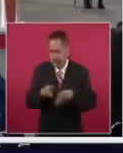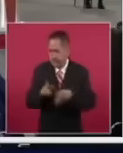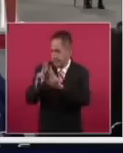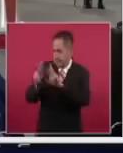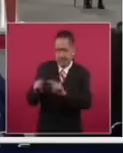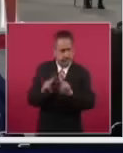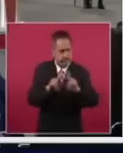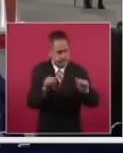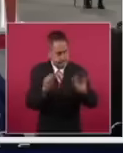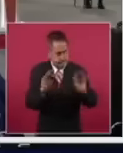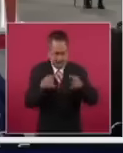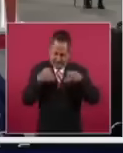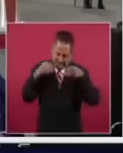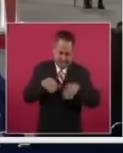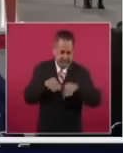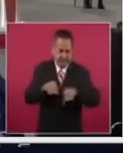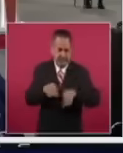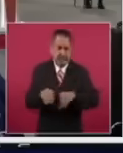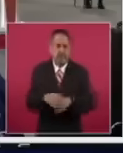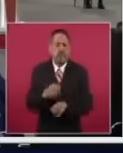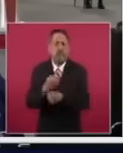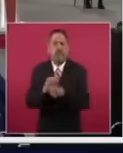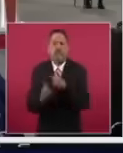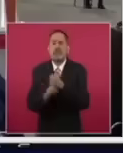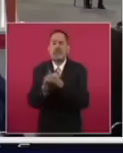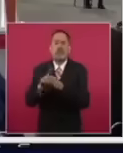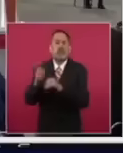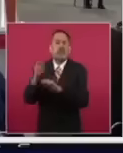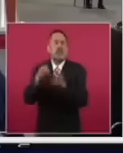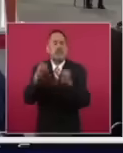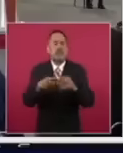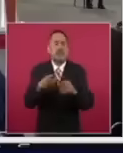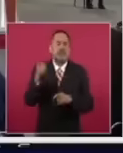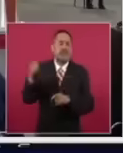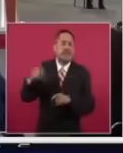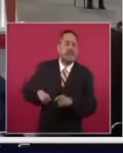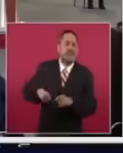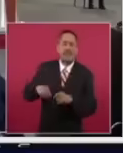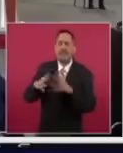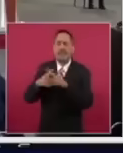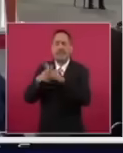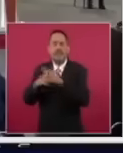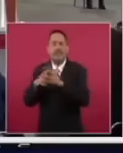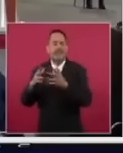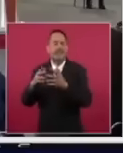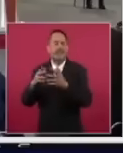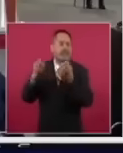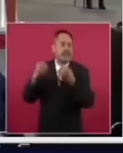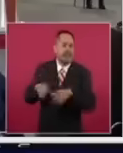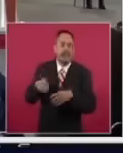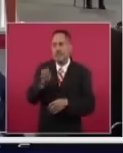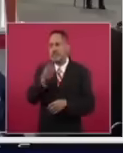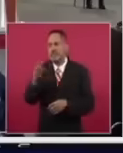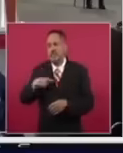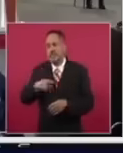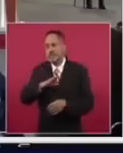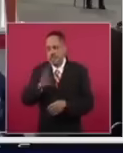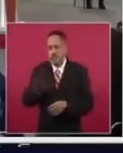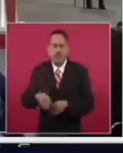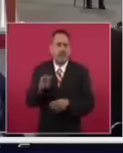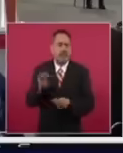que están siendo afectados por la guerra porque pierden la vida porque